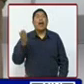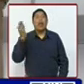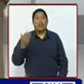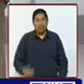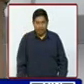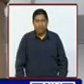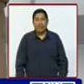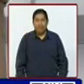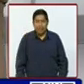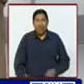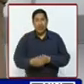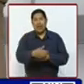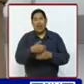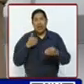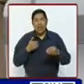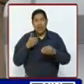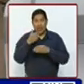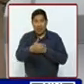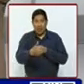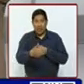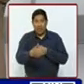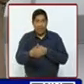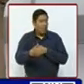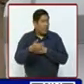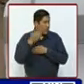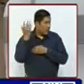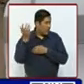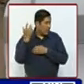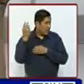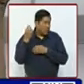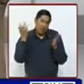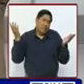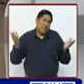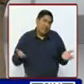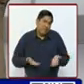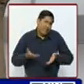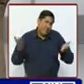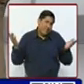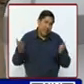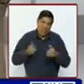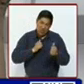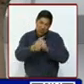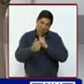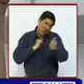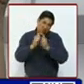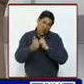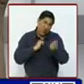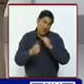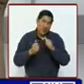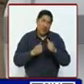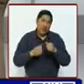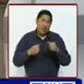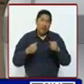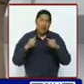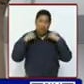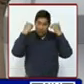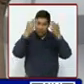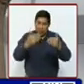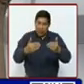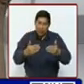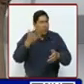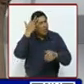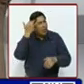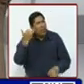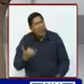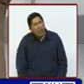la cámara trasera y la frontal de... Bueno, prácticamente haciendo carreras, ¿no? Con ese minibús, ¿no es cierto? ¿Qué